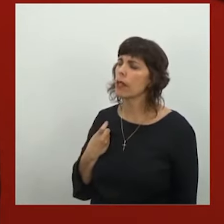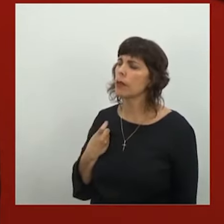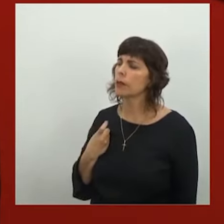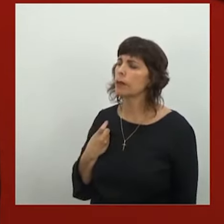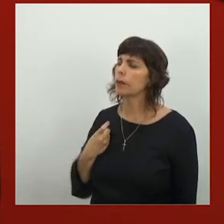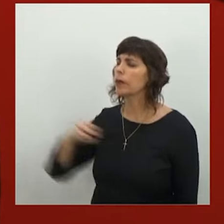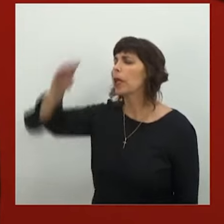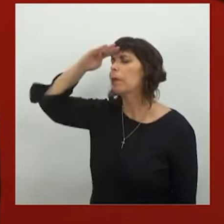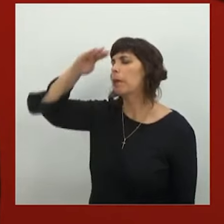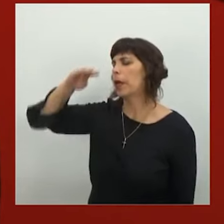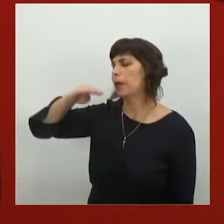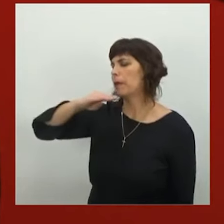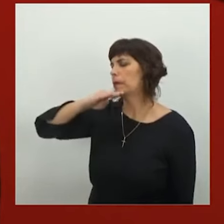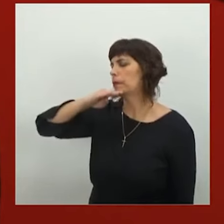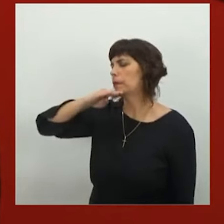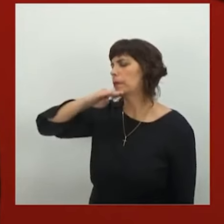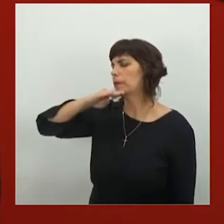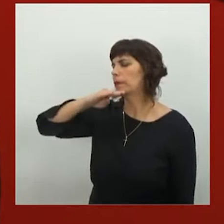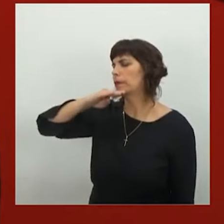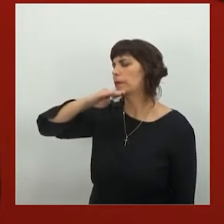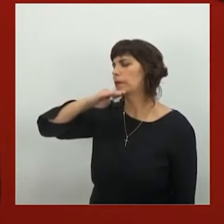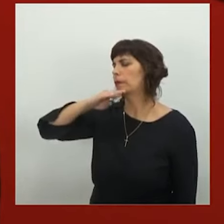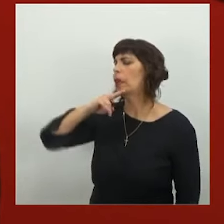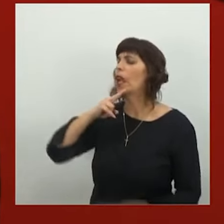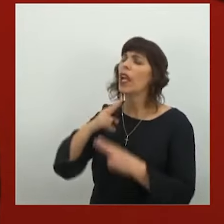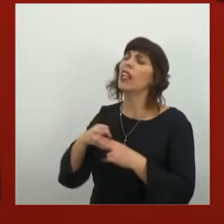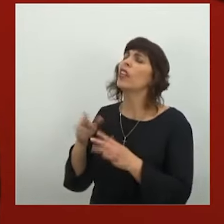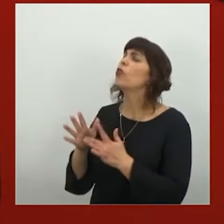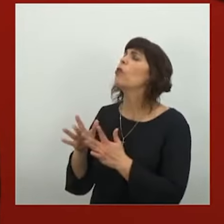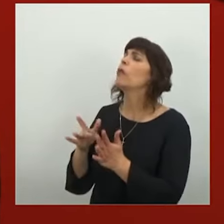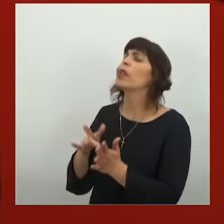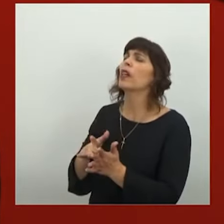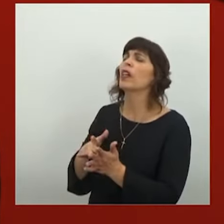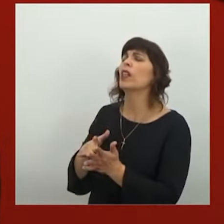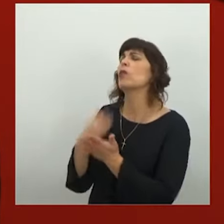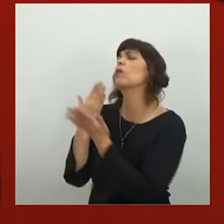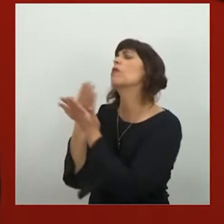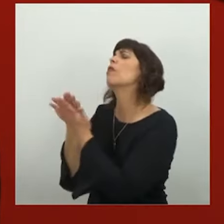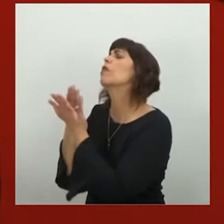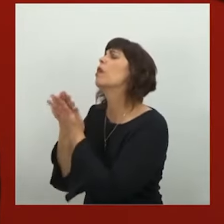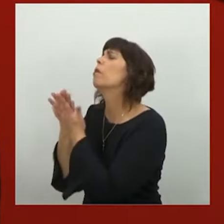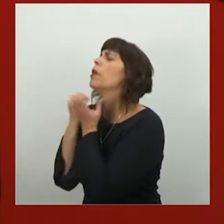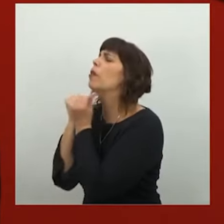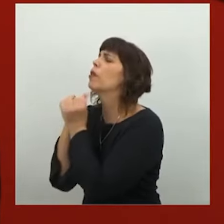Y Padre, te pido en el nombre del Señor Jesús